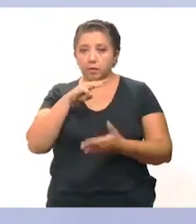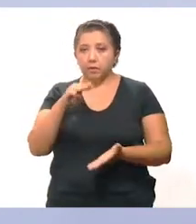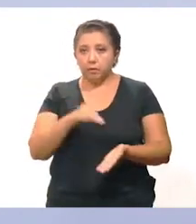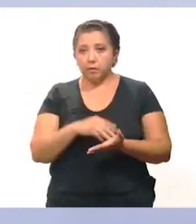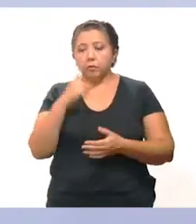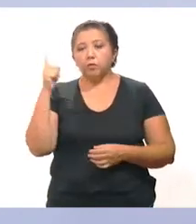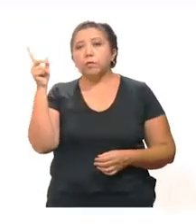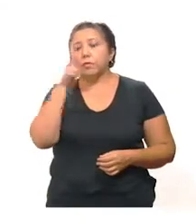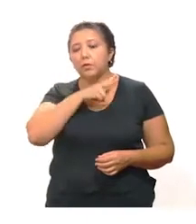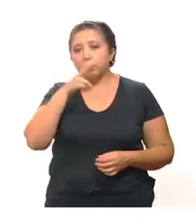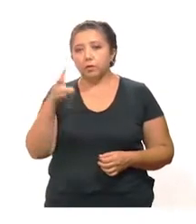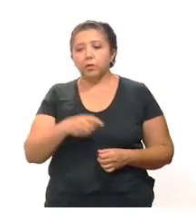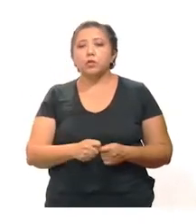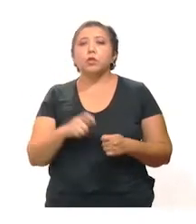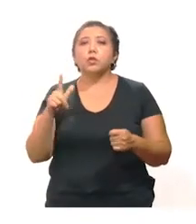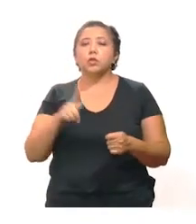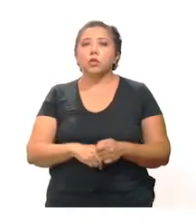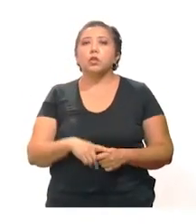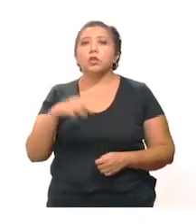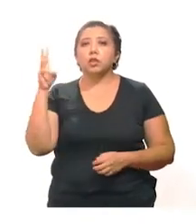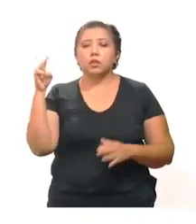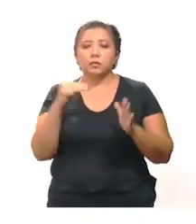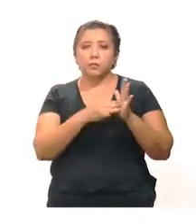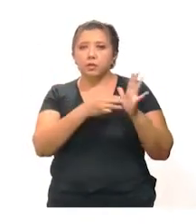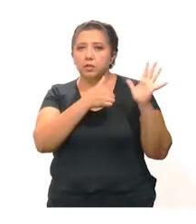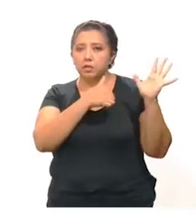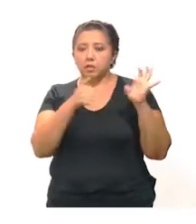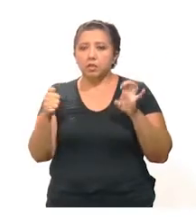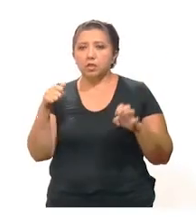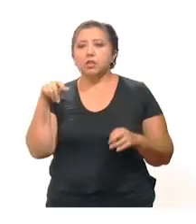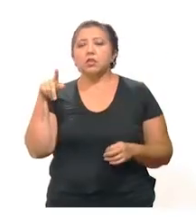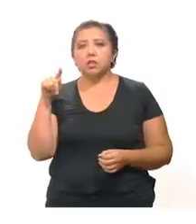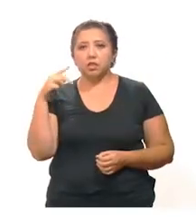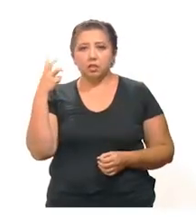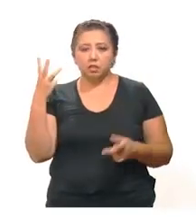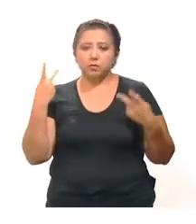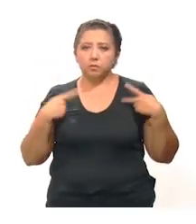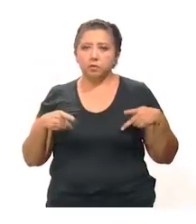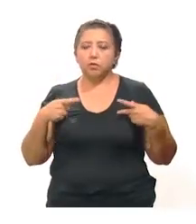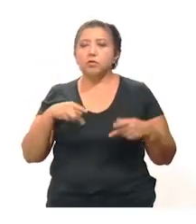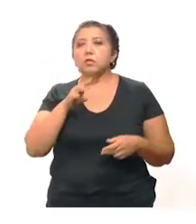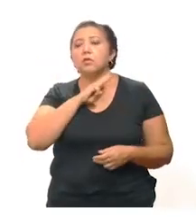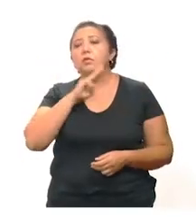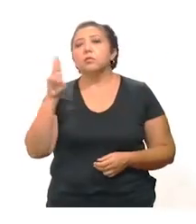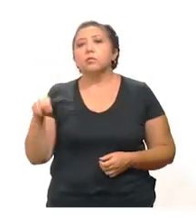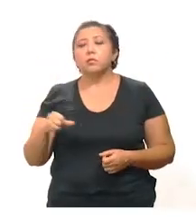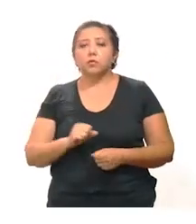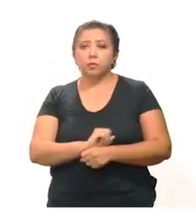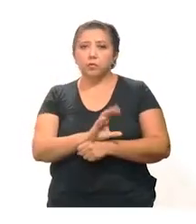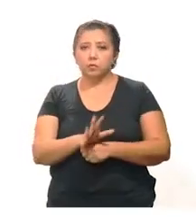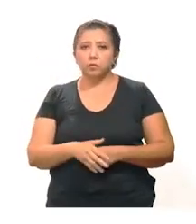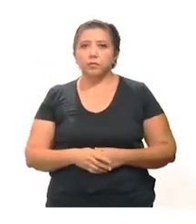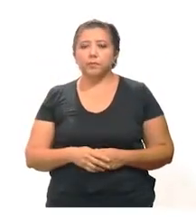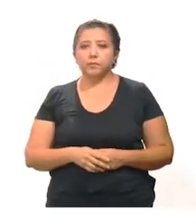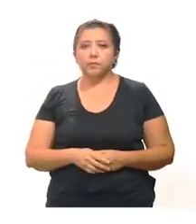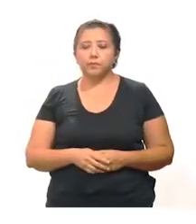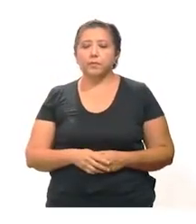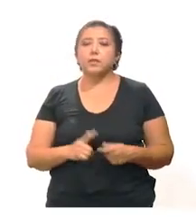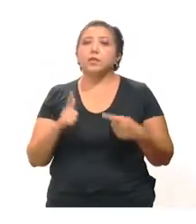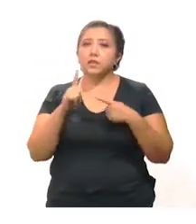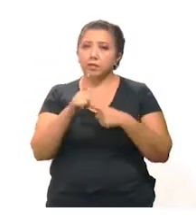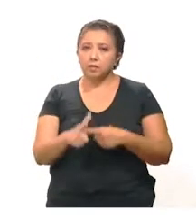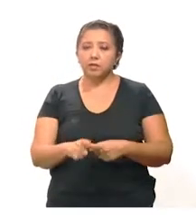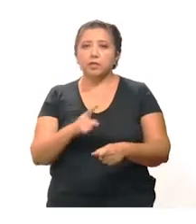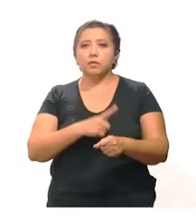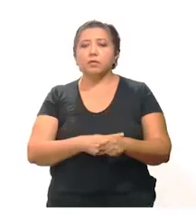y 1 en Valladolid. En total son 3.673 las personas fallecidas a causa del coronavirus. De los